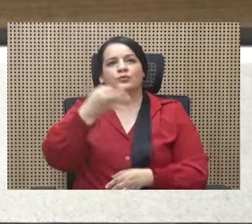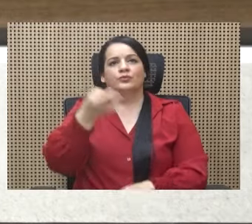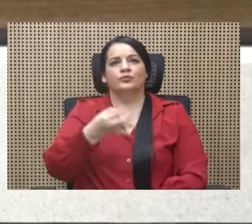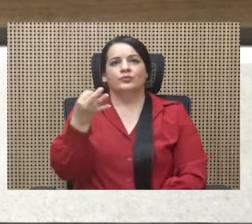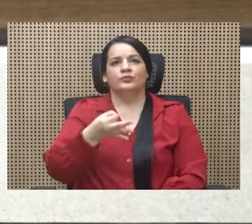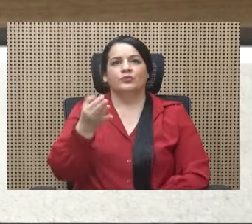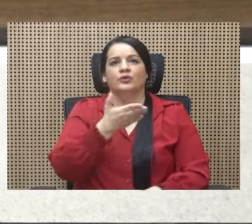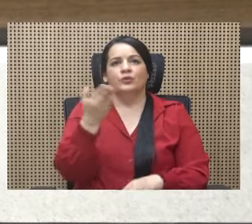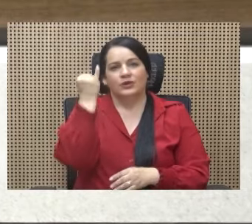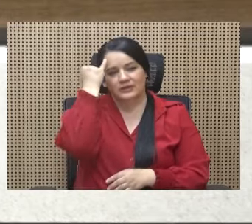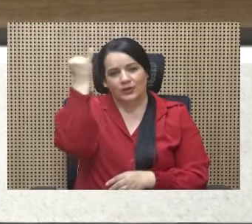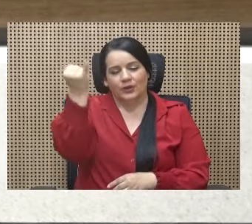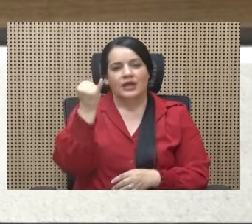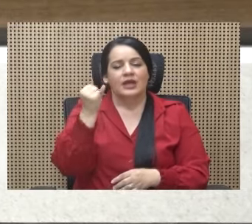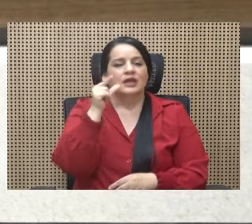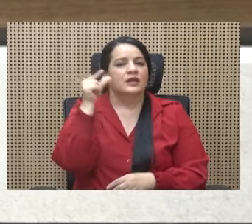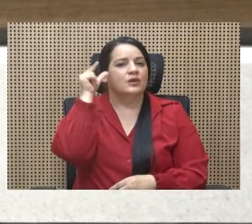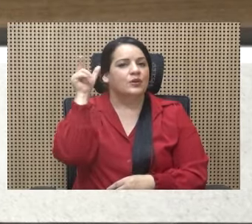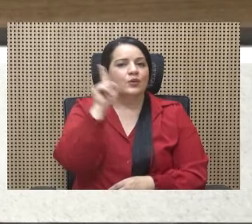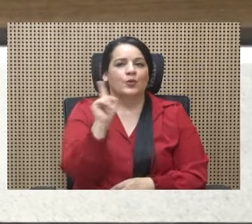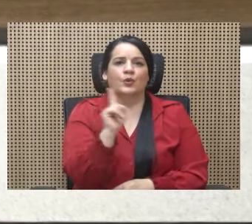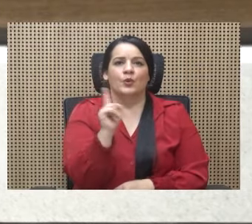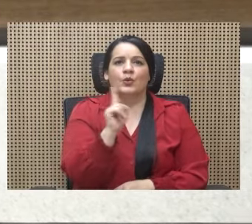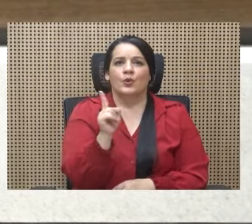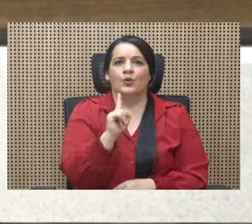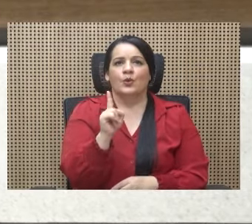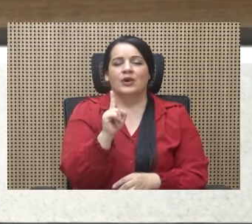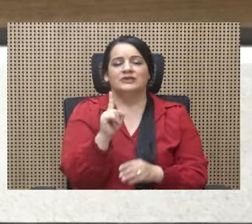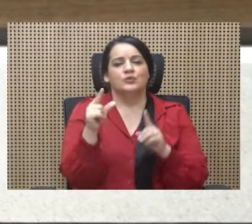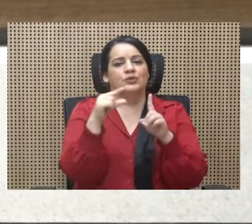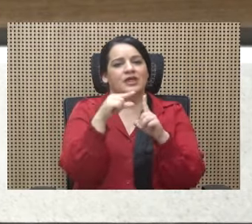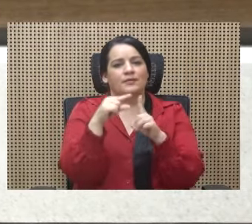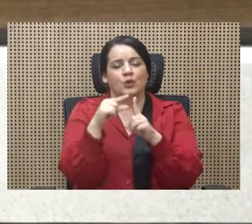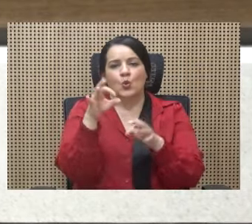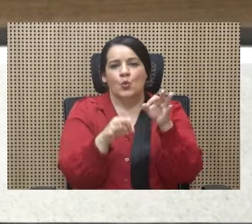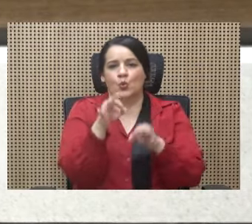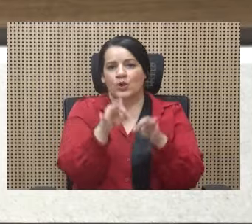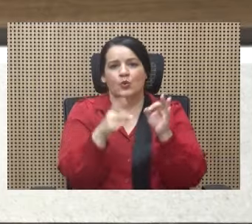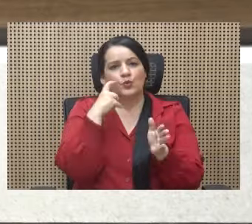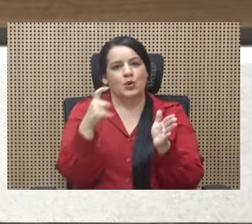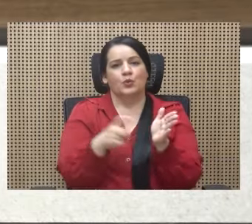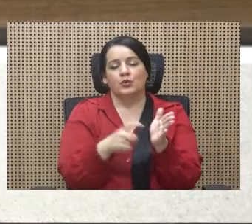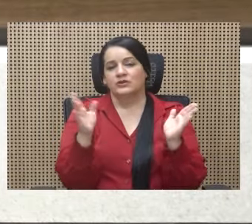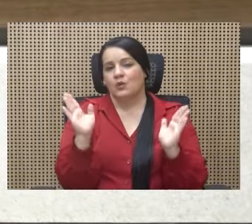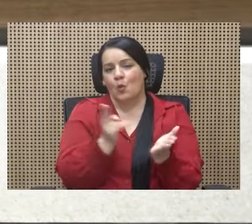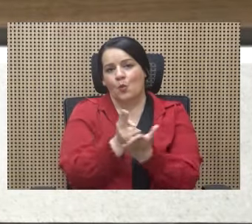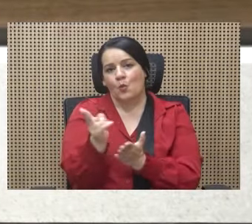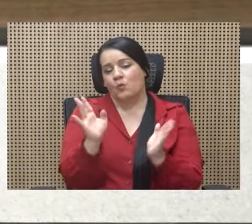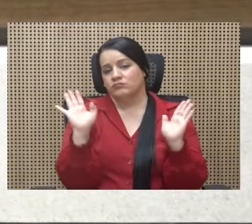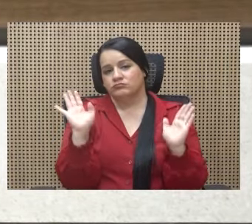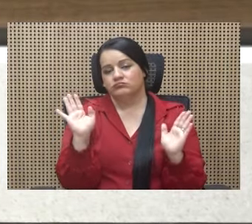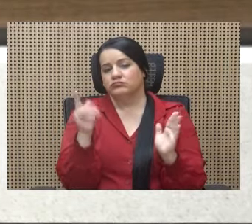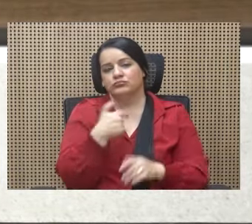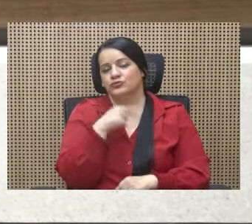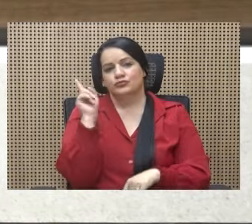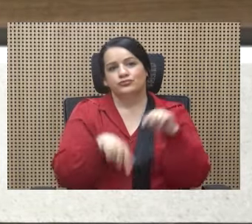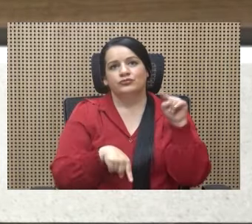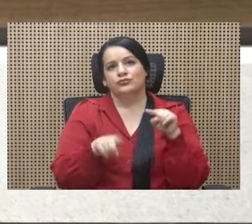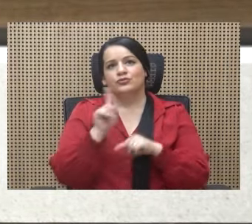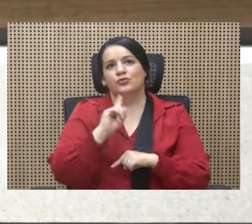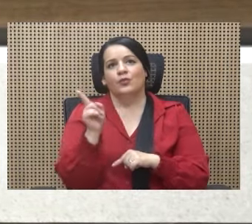ideología de género no es un término este jurídicamente reconocido y y pues honestamente no no puedo